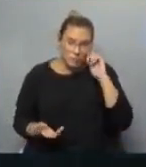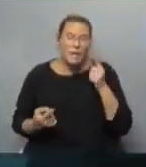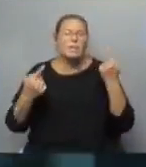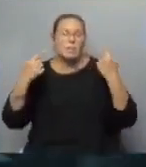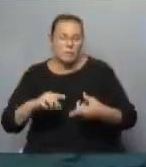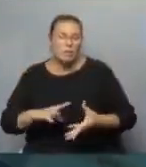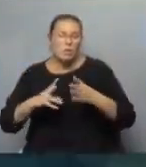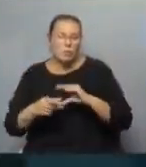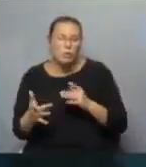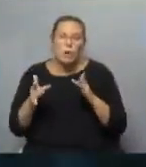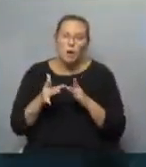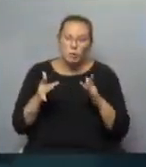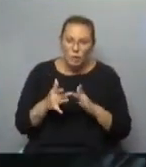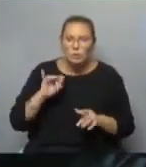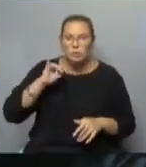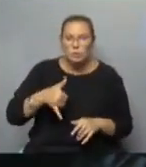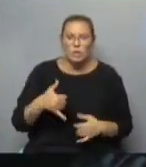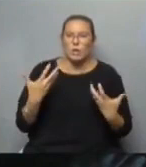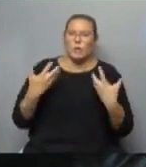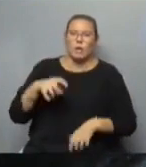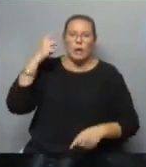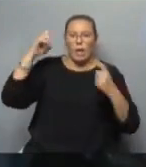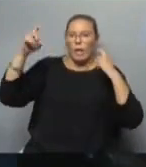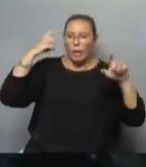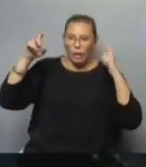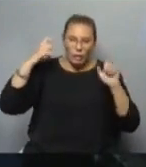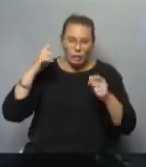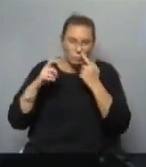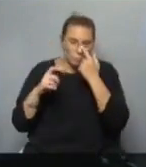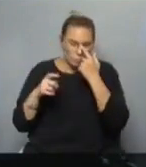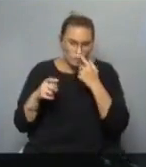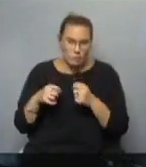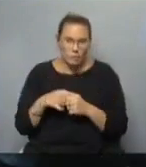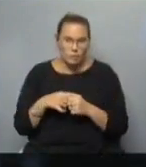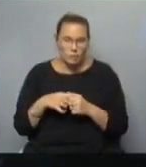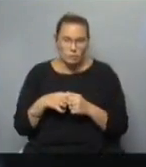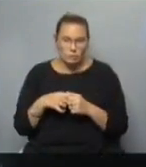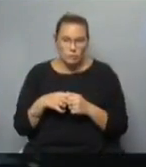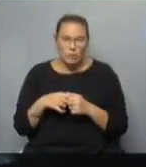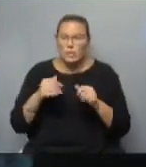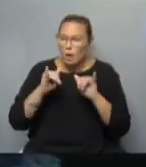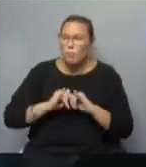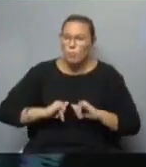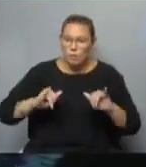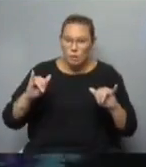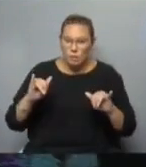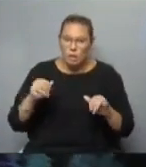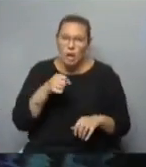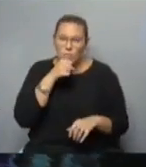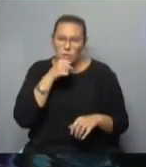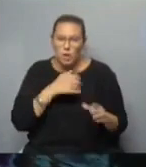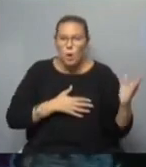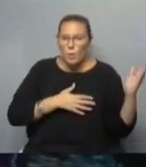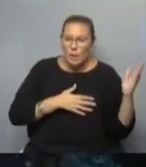diferentes formas de acercarse, no quiero inventar todas esas publicidades de dos viejos